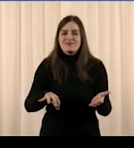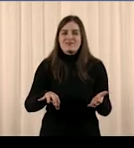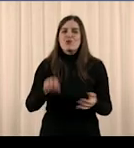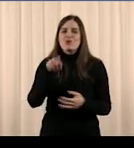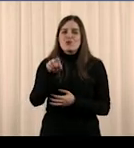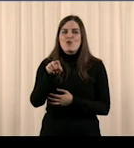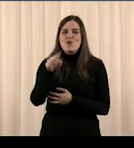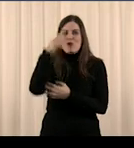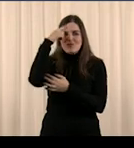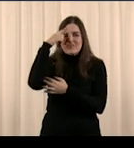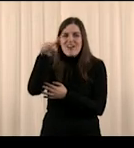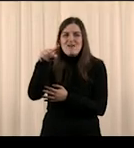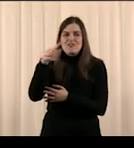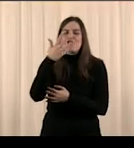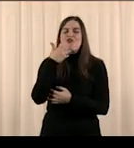Puedes conocerla.